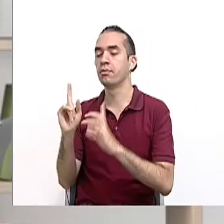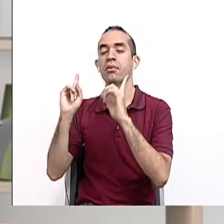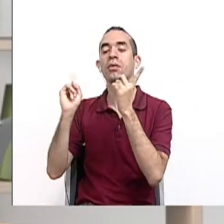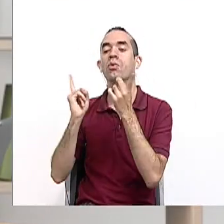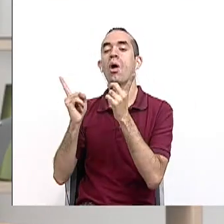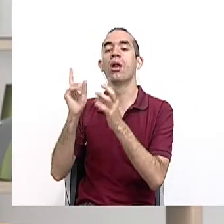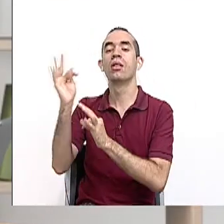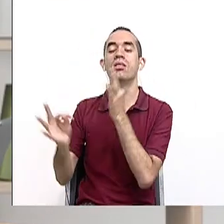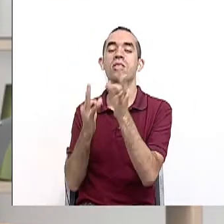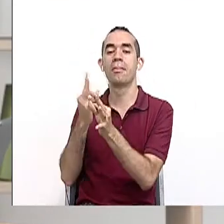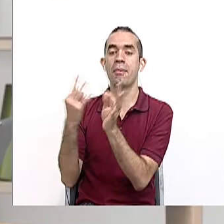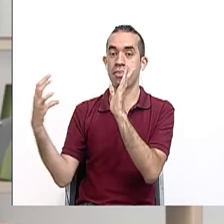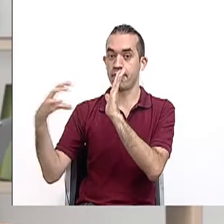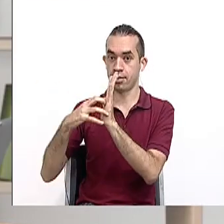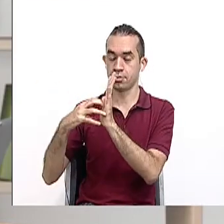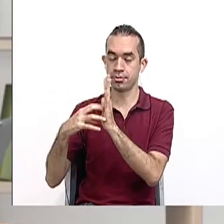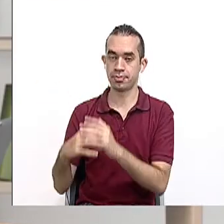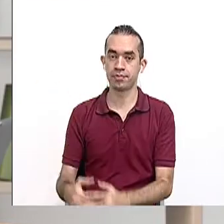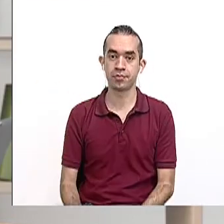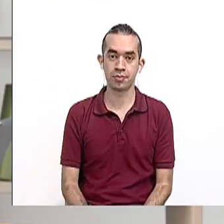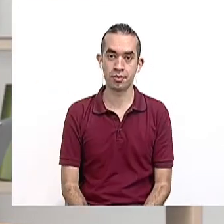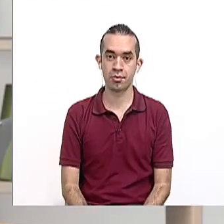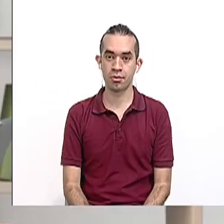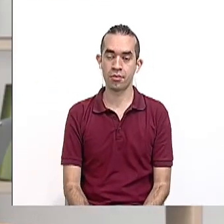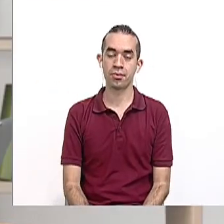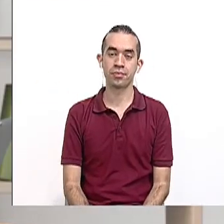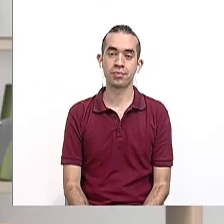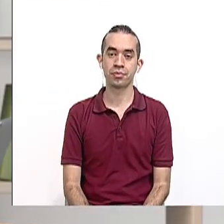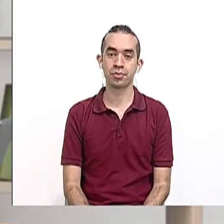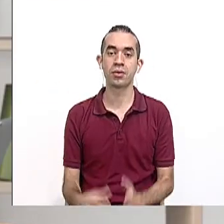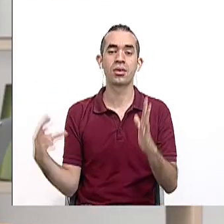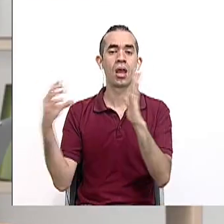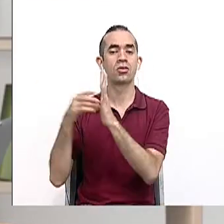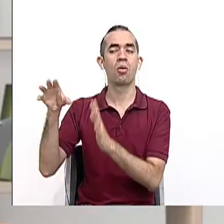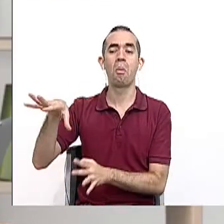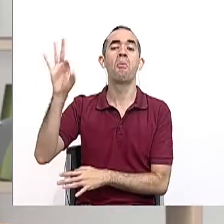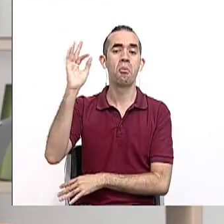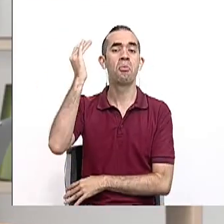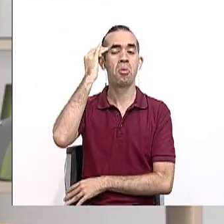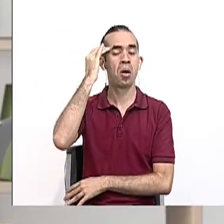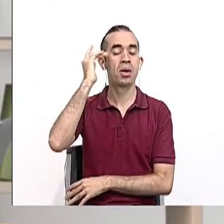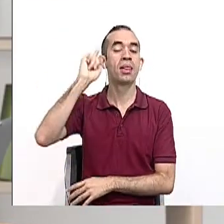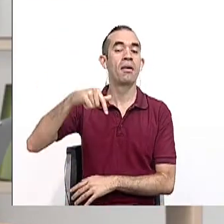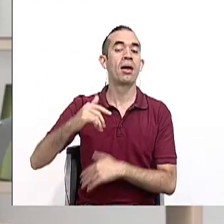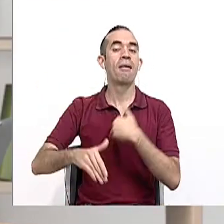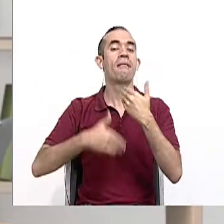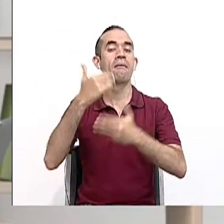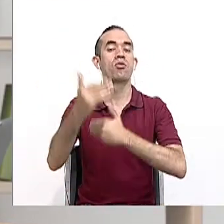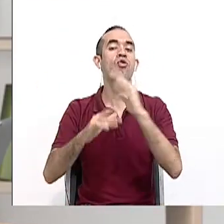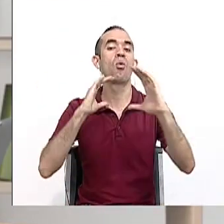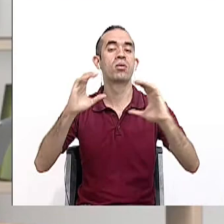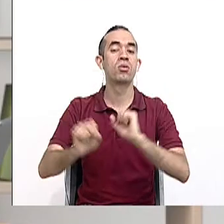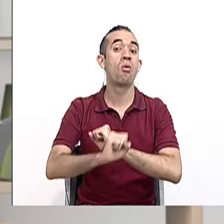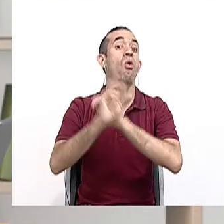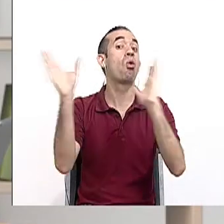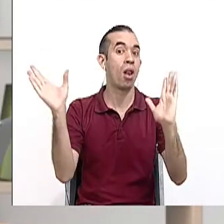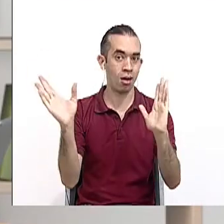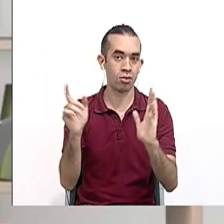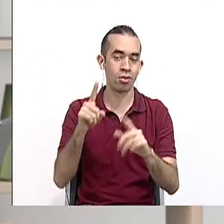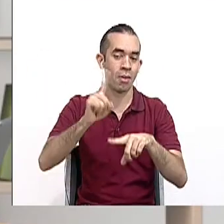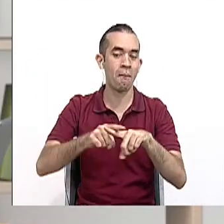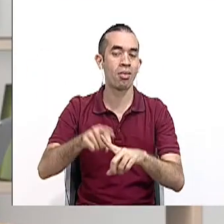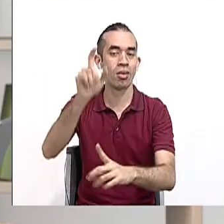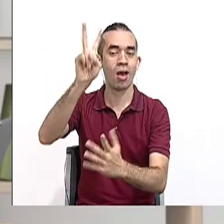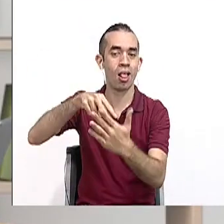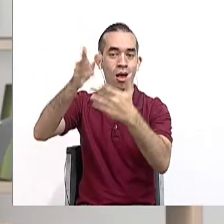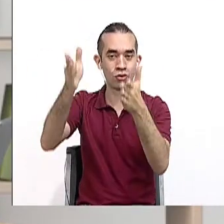abordar. Para elegir el texto debemos tener muy claro cuál es el proceso comunicativo que quiero establecer con mi lector. Ya vimos las cartas,